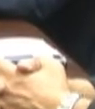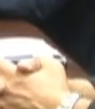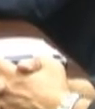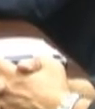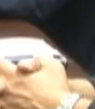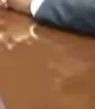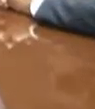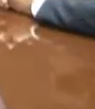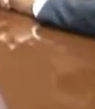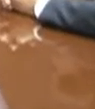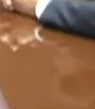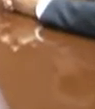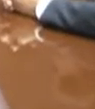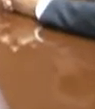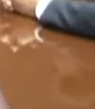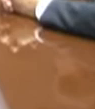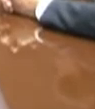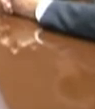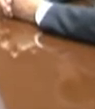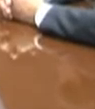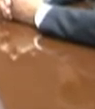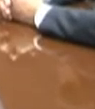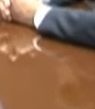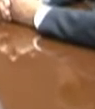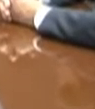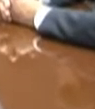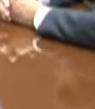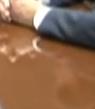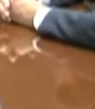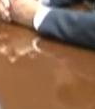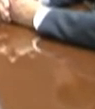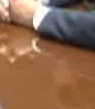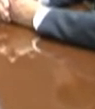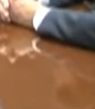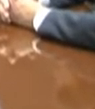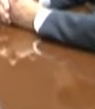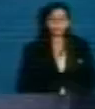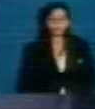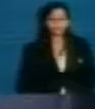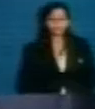señal abierta a través del 88.1 FM.